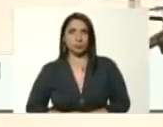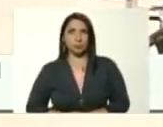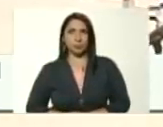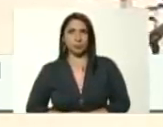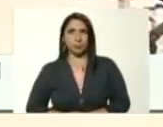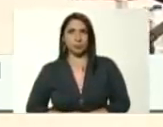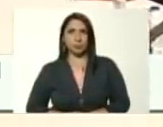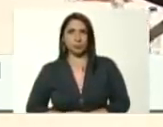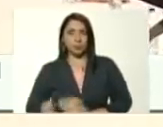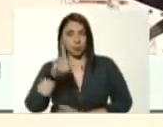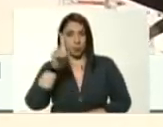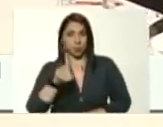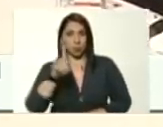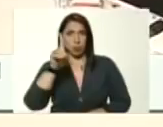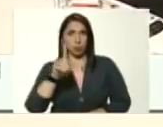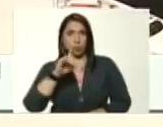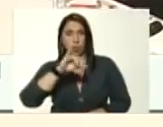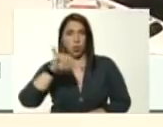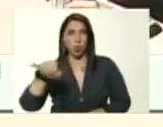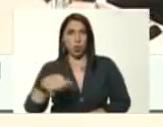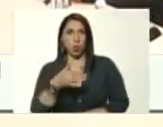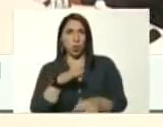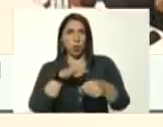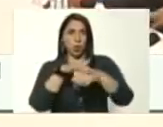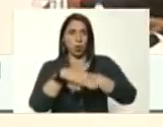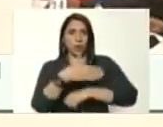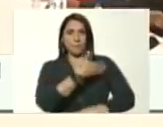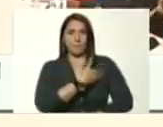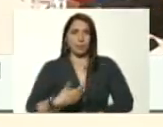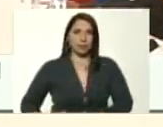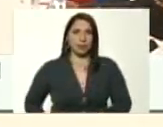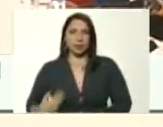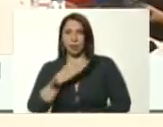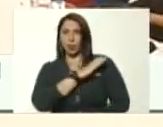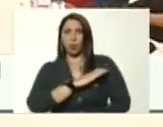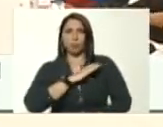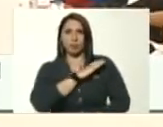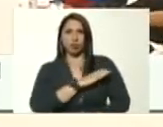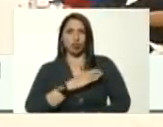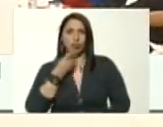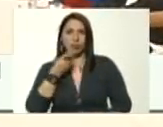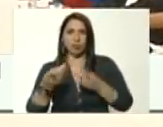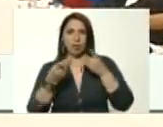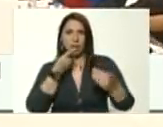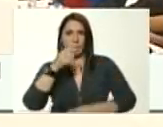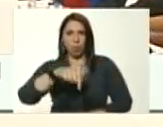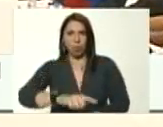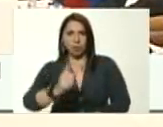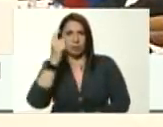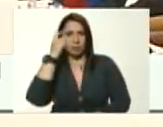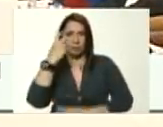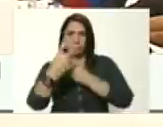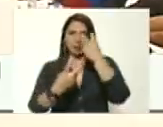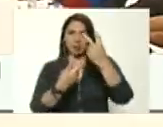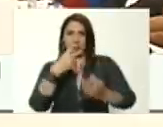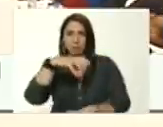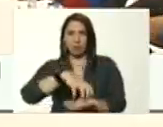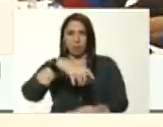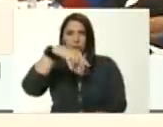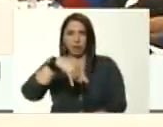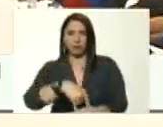jorge rodríguez quien es el presidente de esta comisión del diálogo que el día de hoy visita el estado carabobo muchísimas gracias